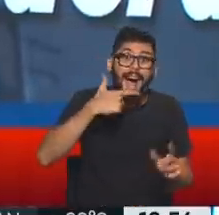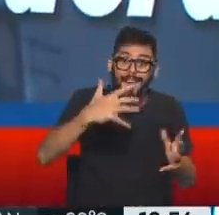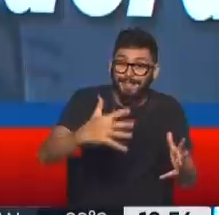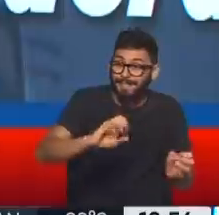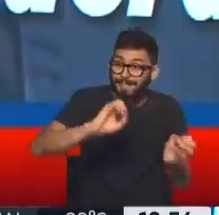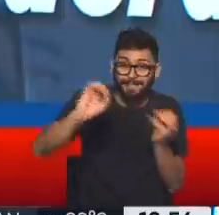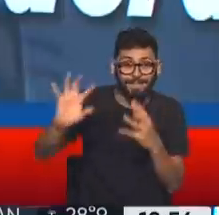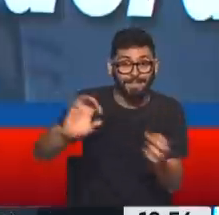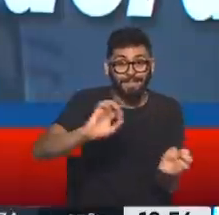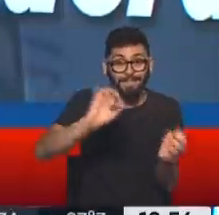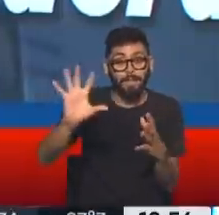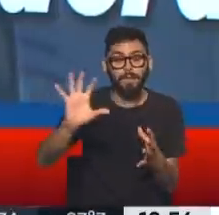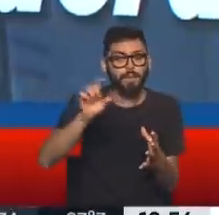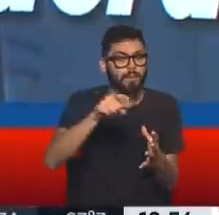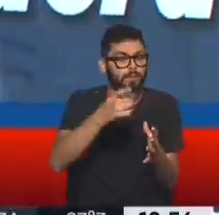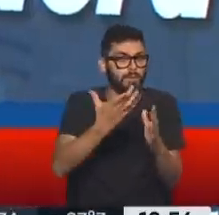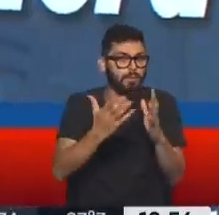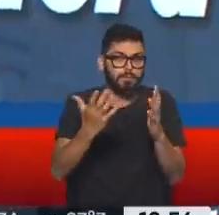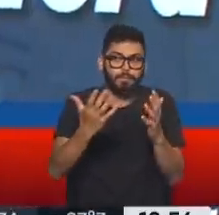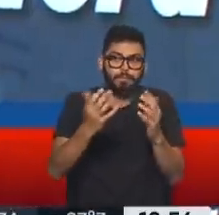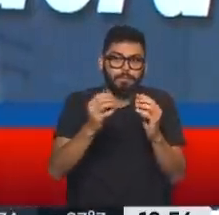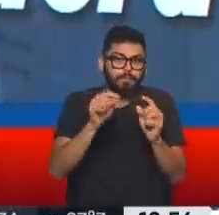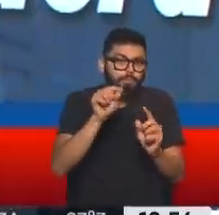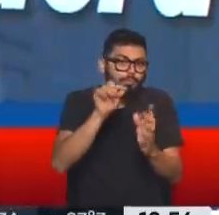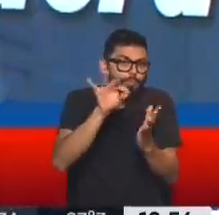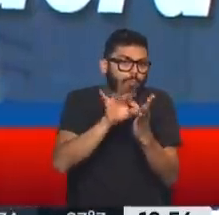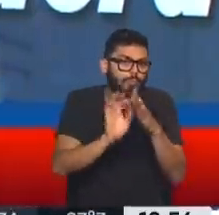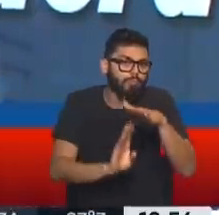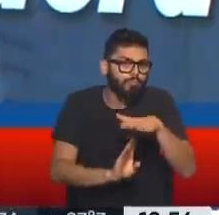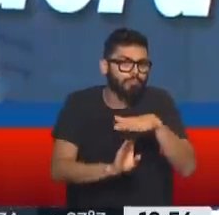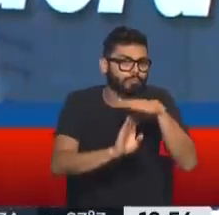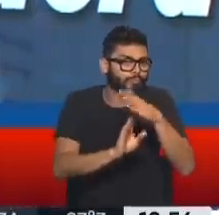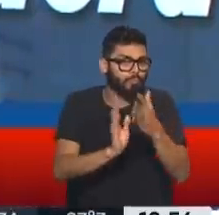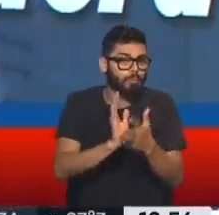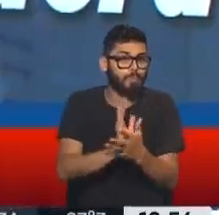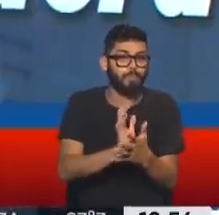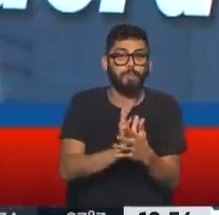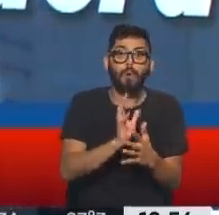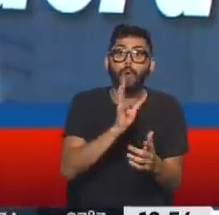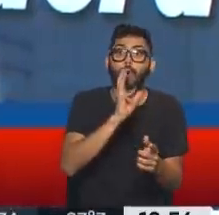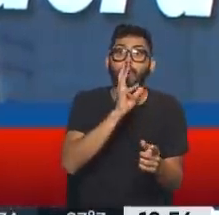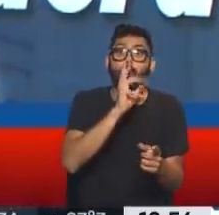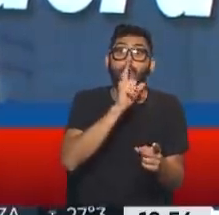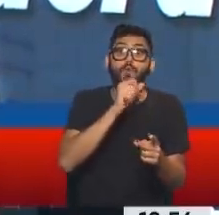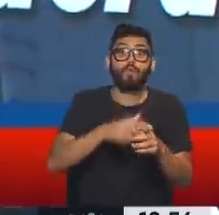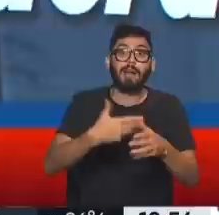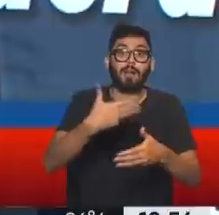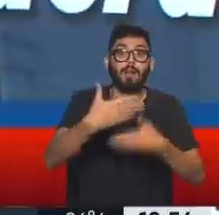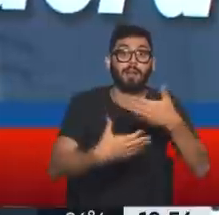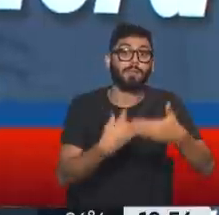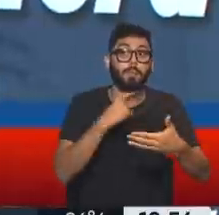elementos centrales en uno de los elementos limitantes y a la hora del avance de rusia pero también sobre todo de la unión